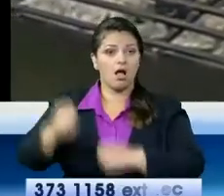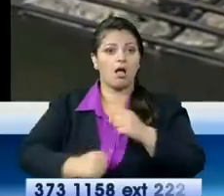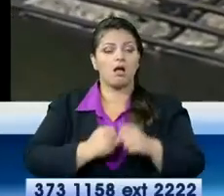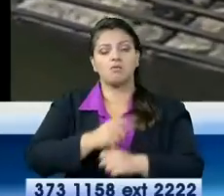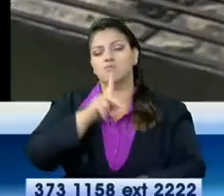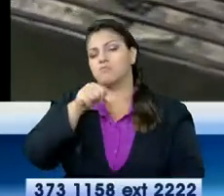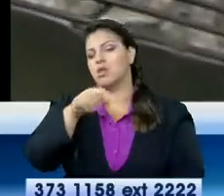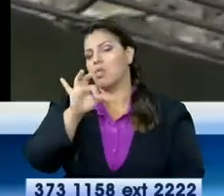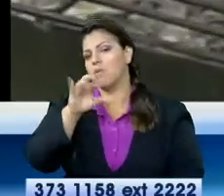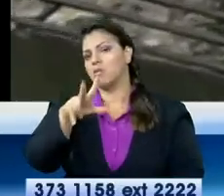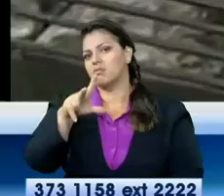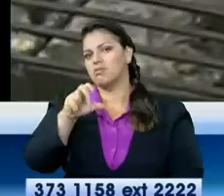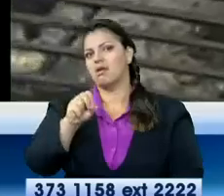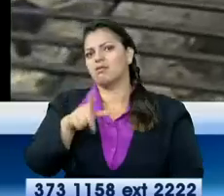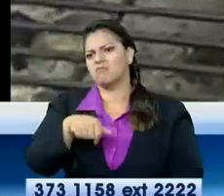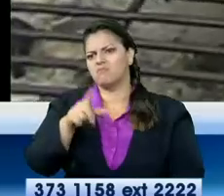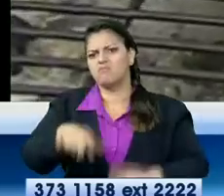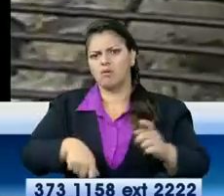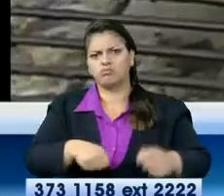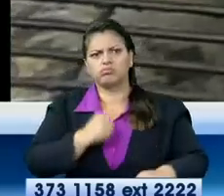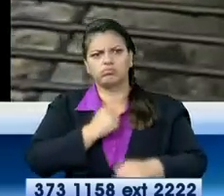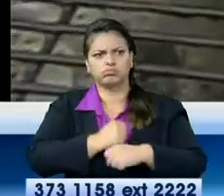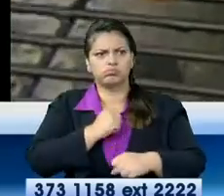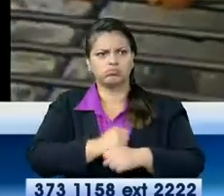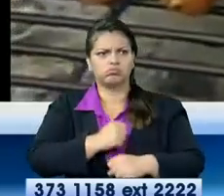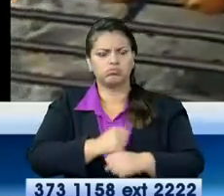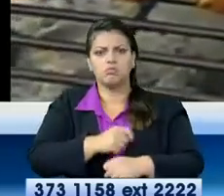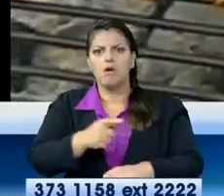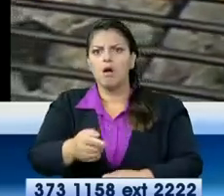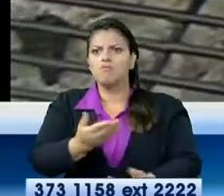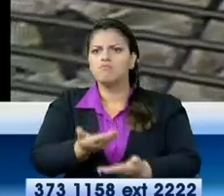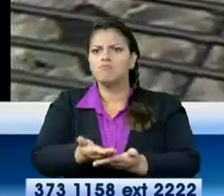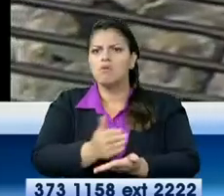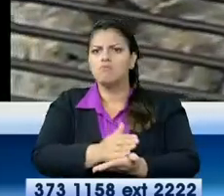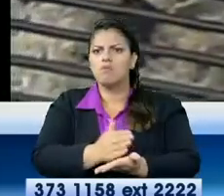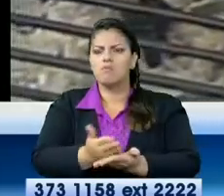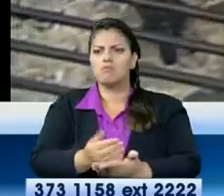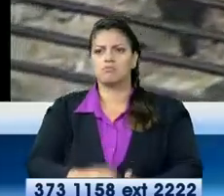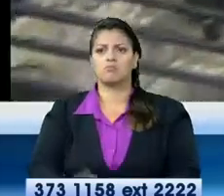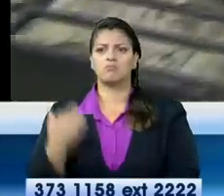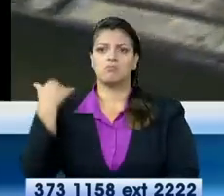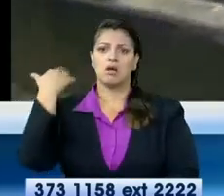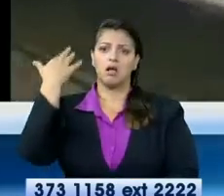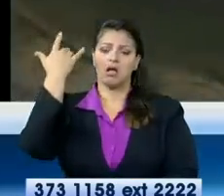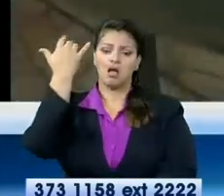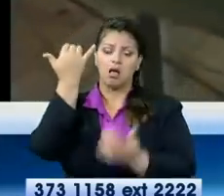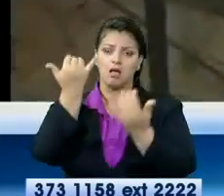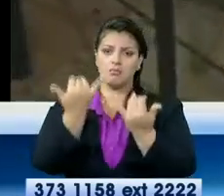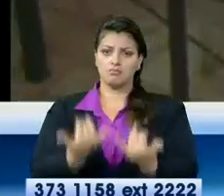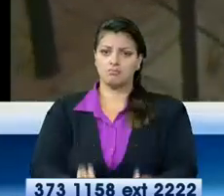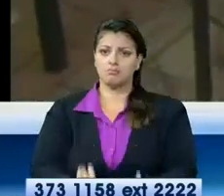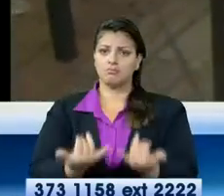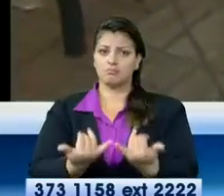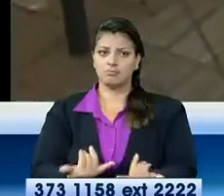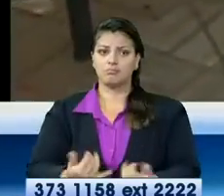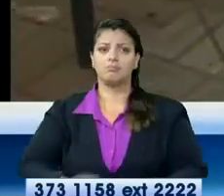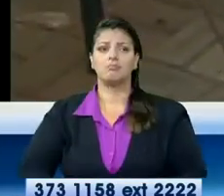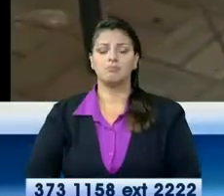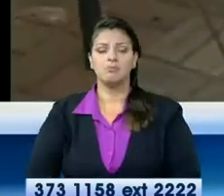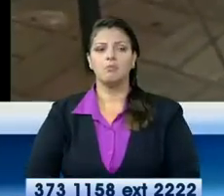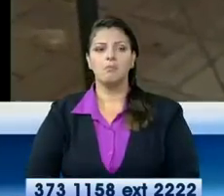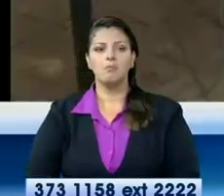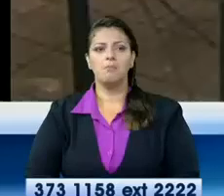es una costumbre que lastimosamente se ha perdido como fogón de esquina, pero ahora hay locales, por ejemplo. Hay locales y negocios, ya